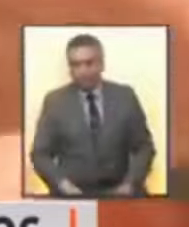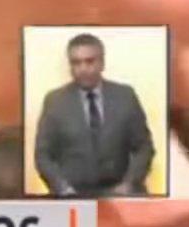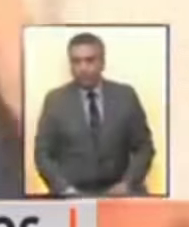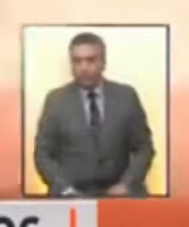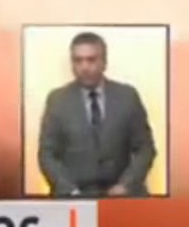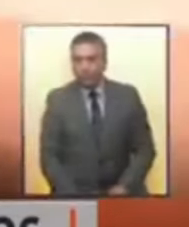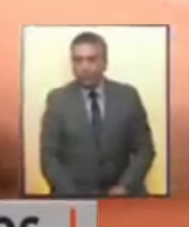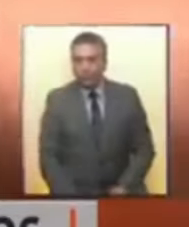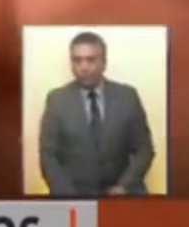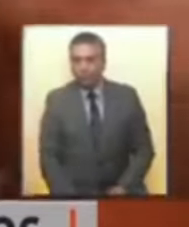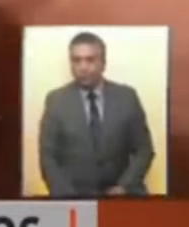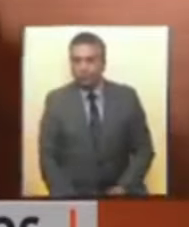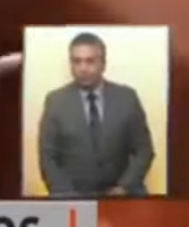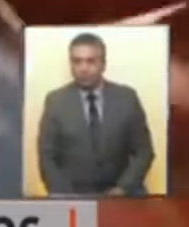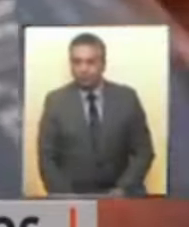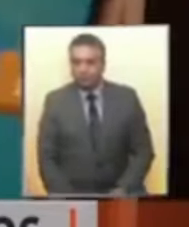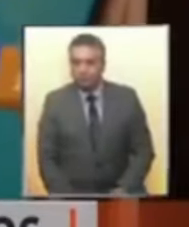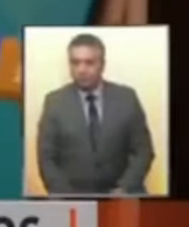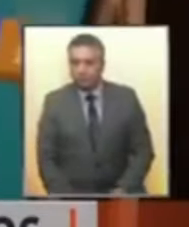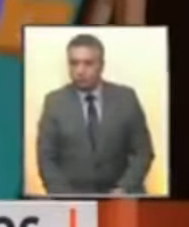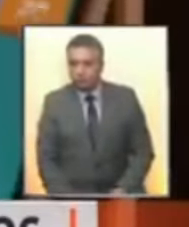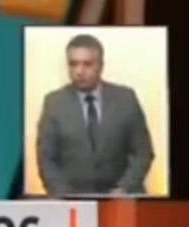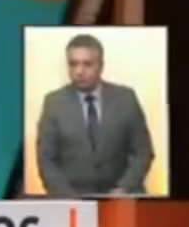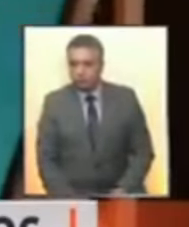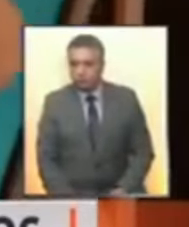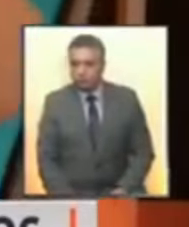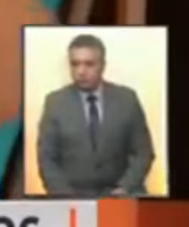¿Alguien tuvo uno de estos celulares? Que me comente acá abajo qué tal.